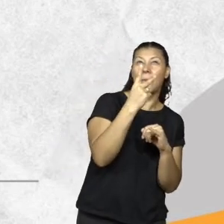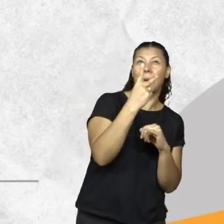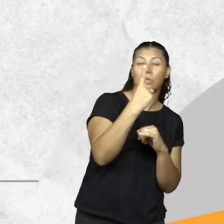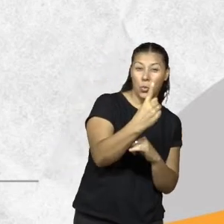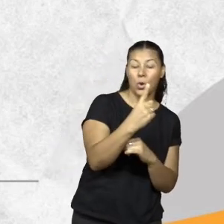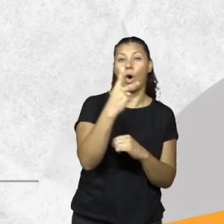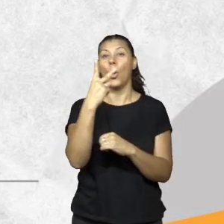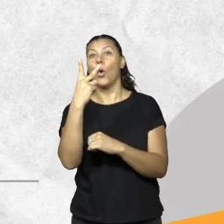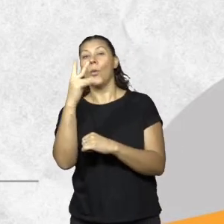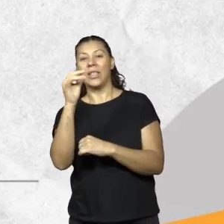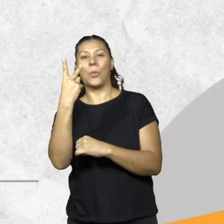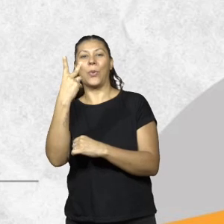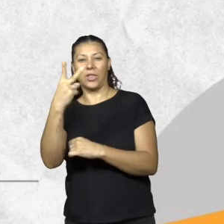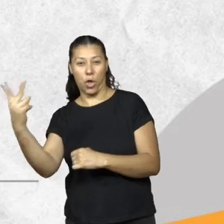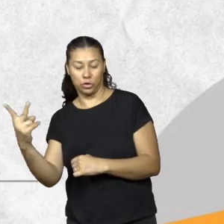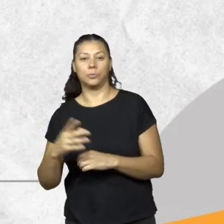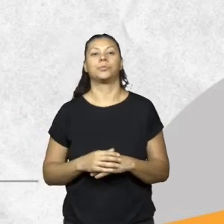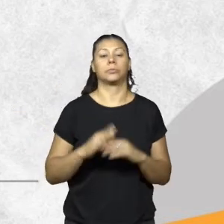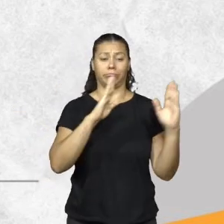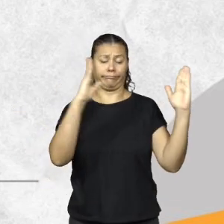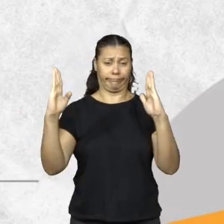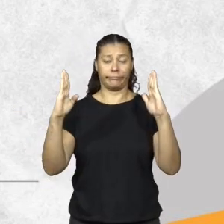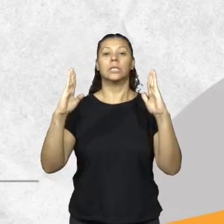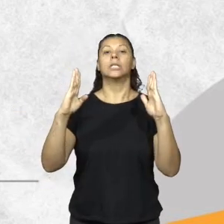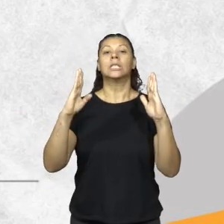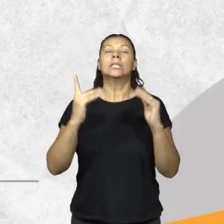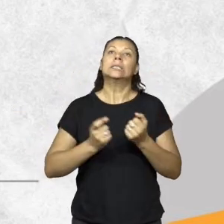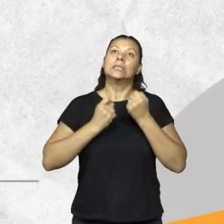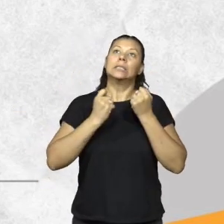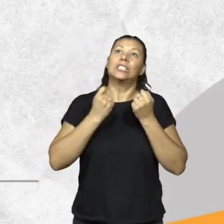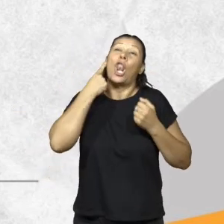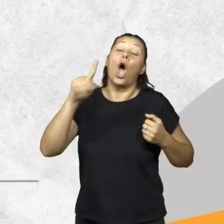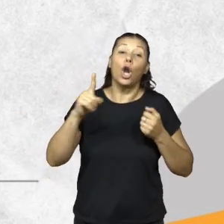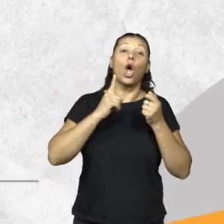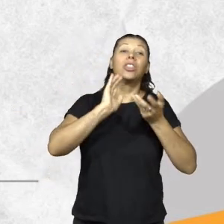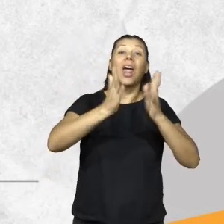2021-2022, se logró tratar aproximadamente,